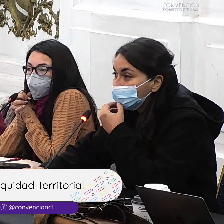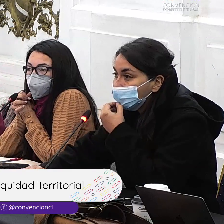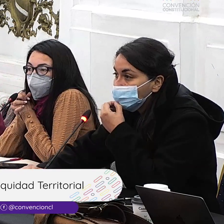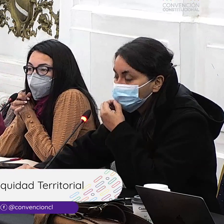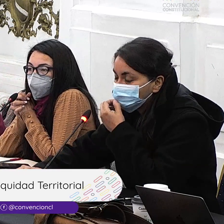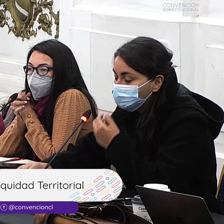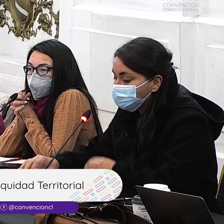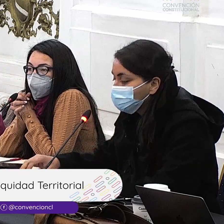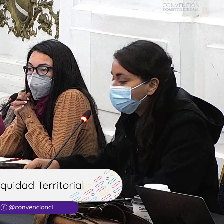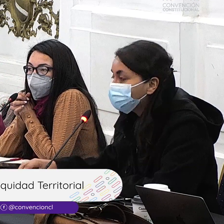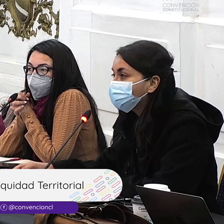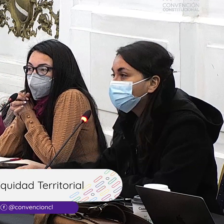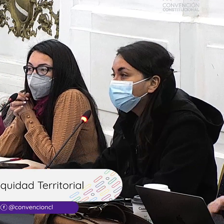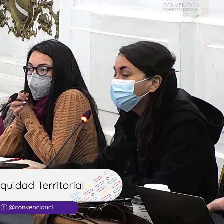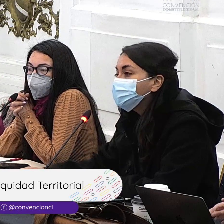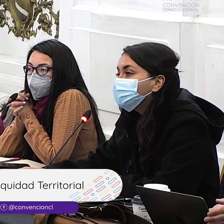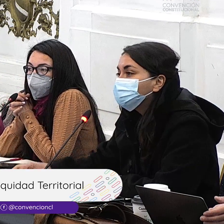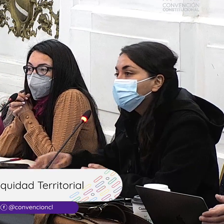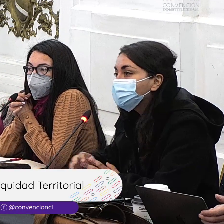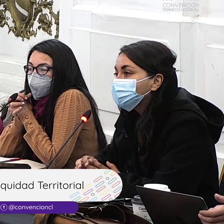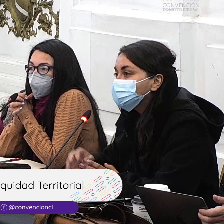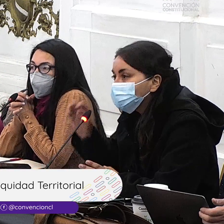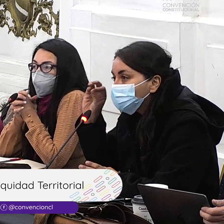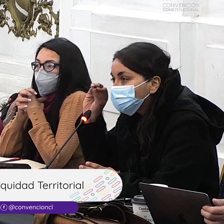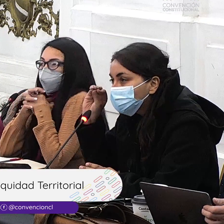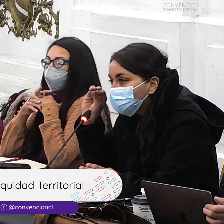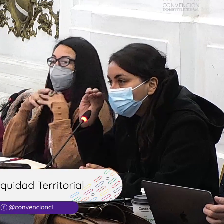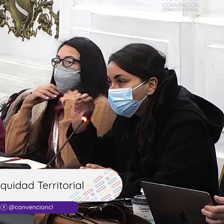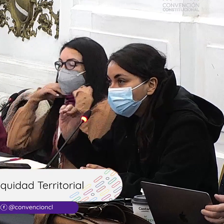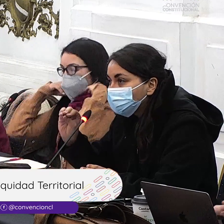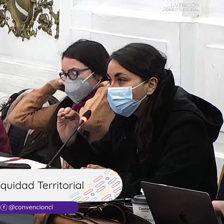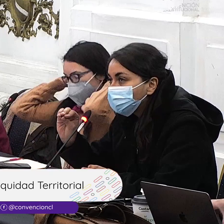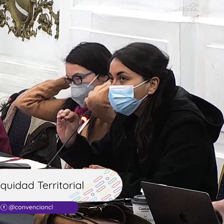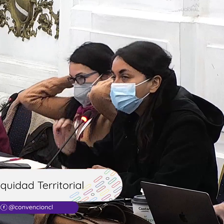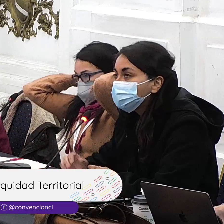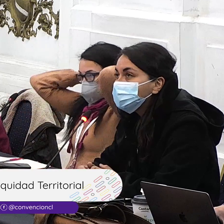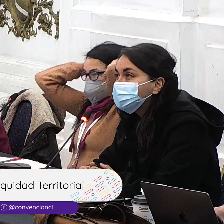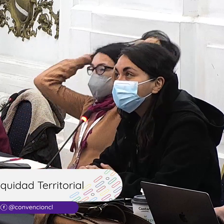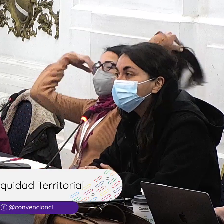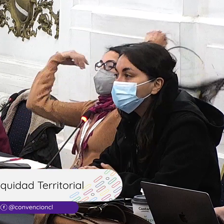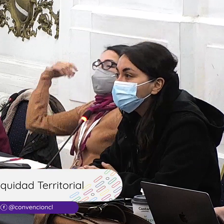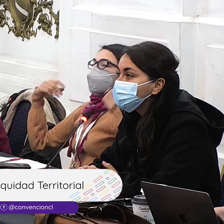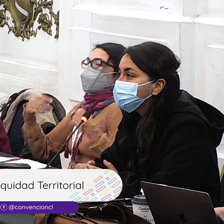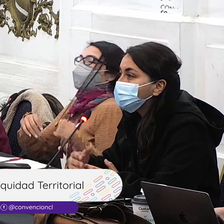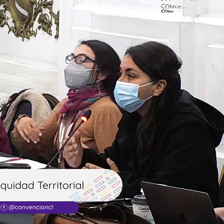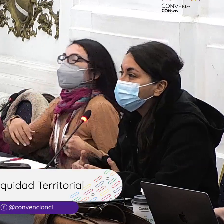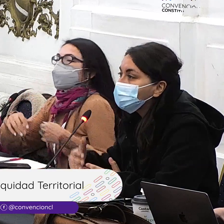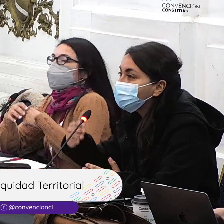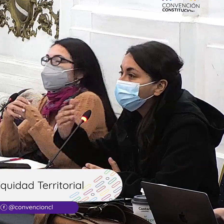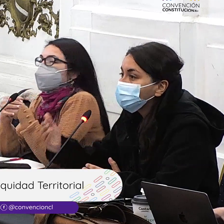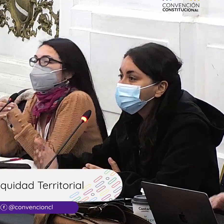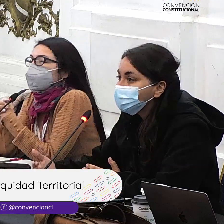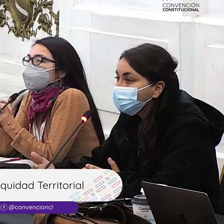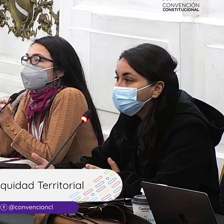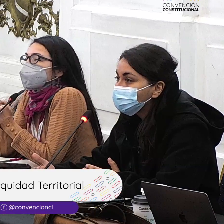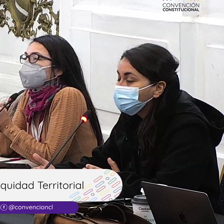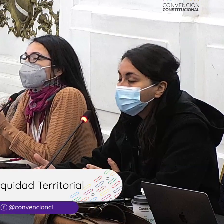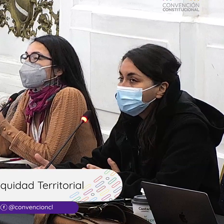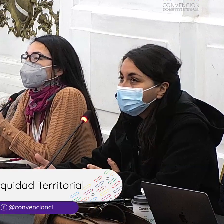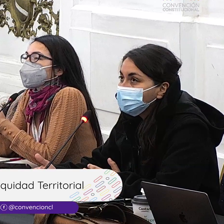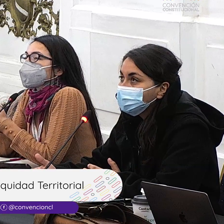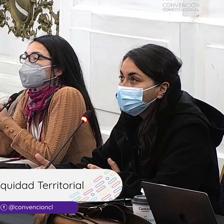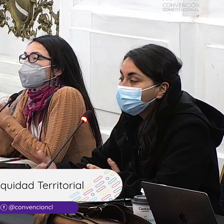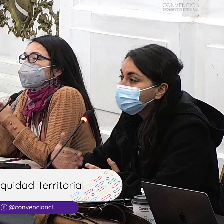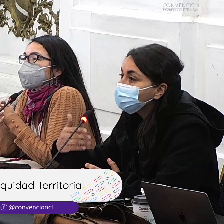misma línea de lo que planteaba Jorge, pero ahí quizás una cosa un poquito más específica. No sé si han podido